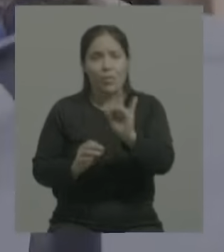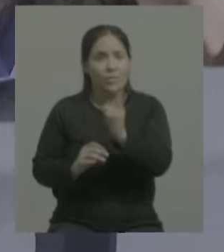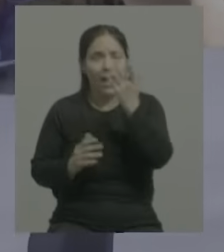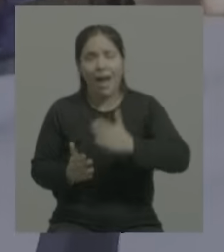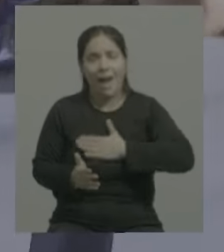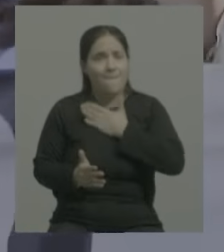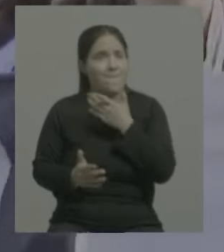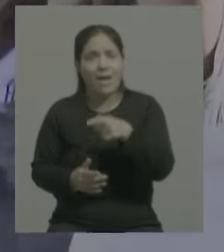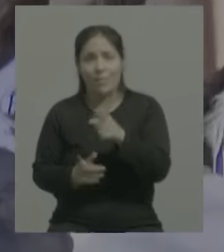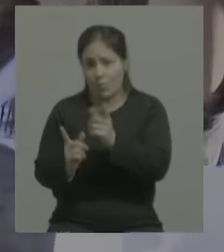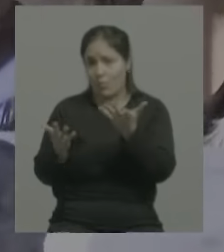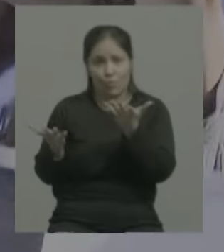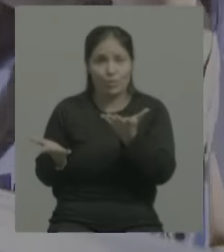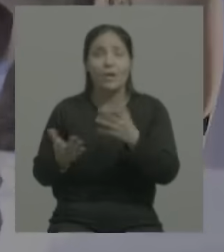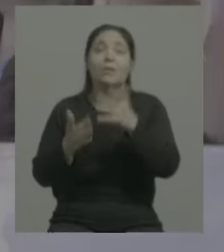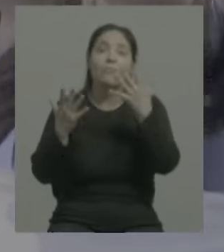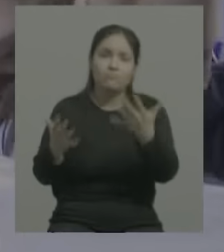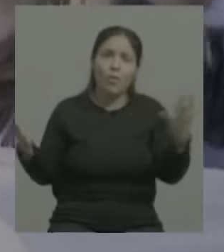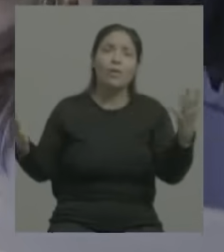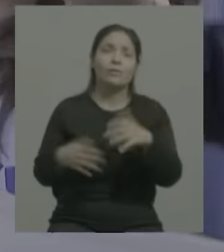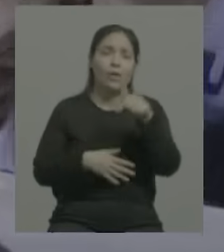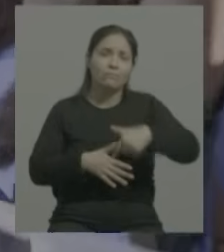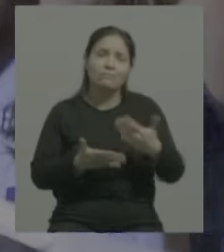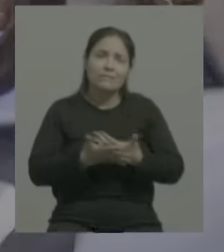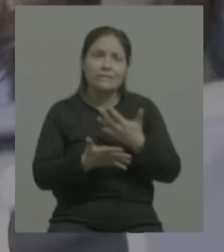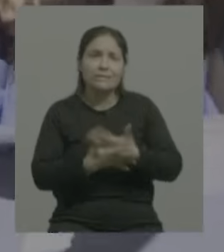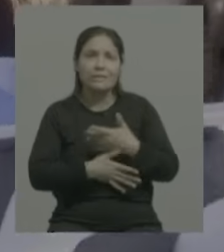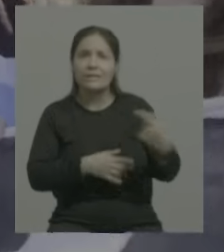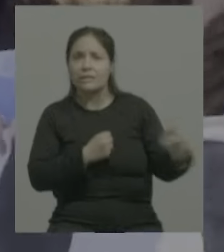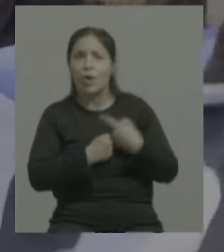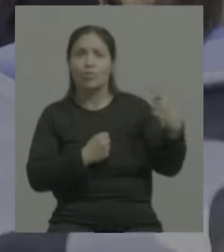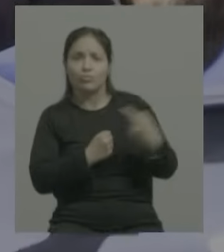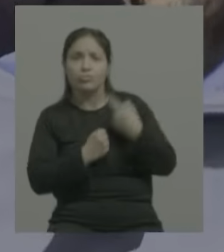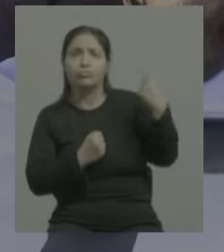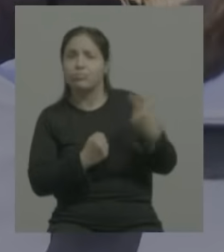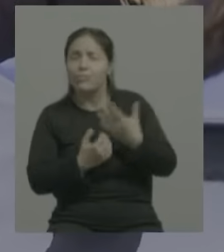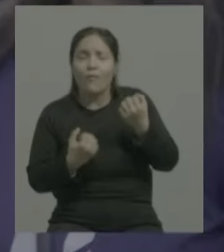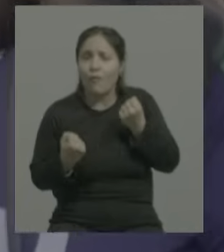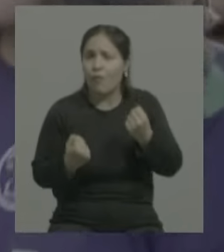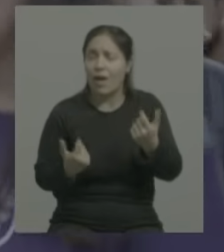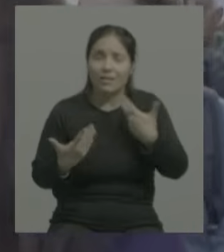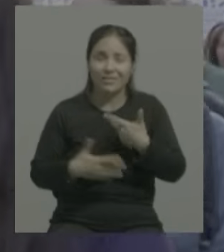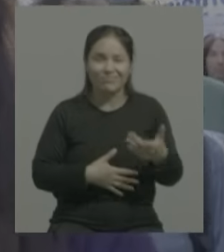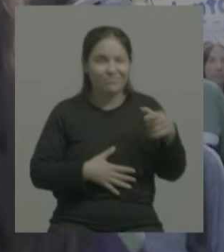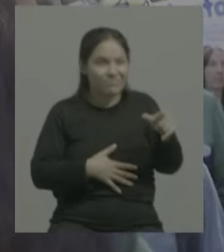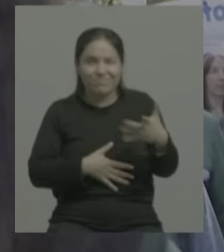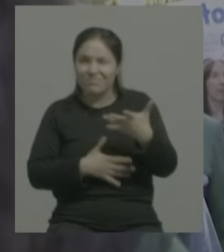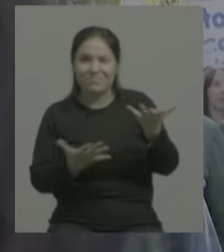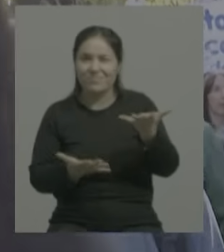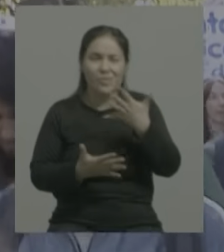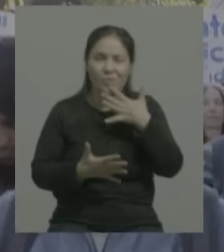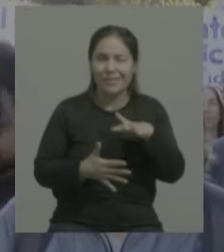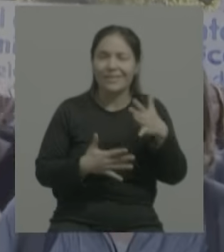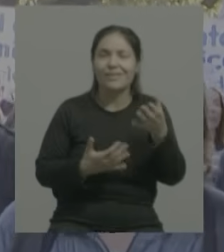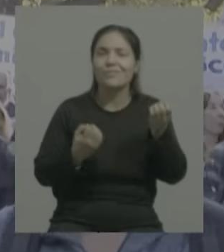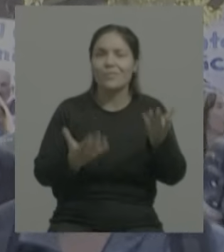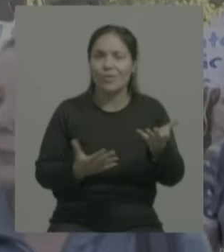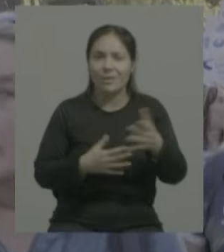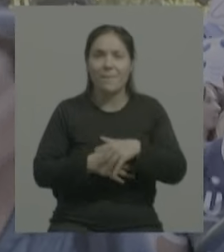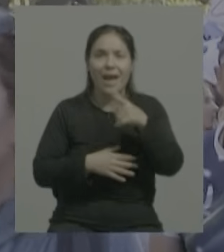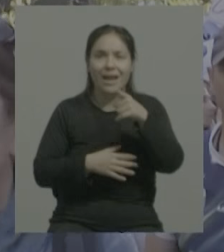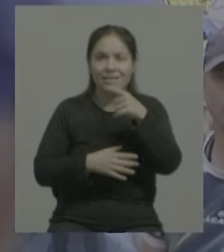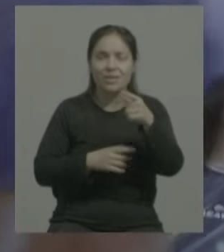por eso también nos duele tanto ver el constante y abierto ataque que está recibiendo y sin sentido, porque al final del día, es lo que decían más temprano, termina siendo una